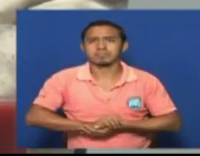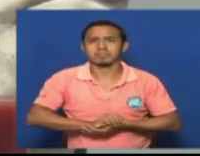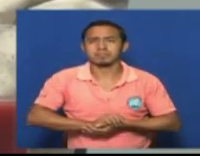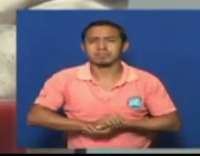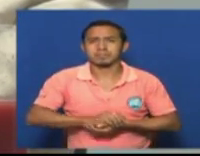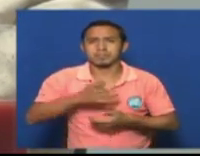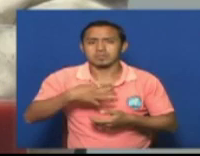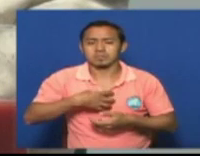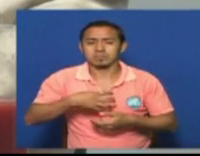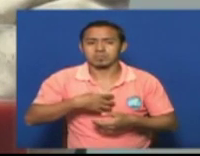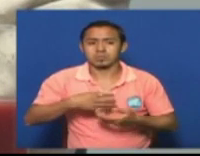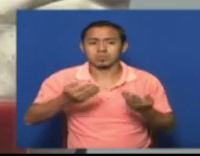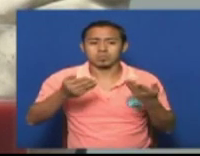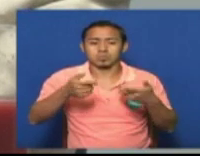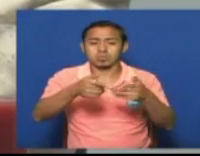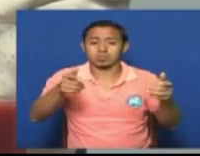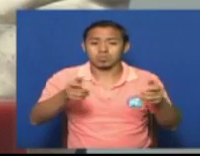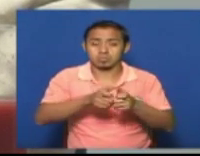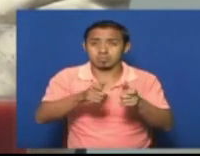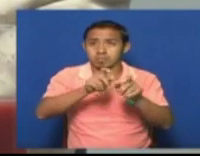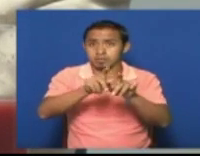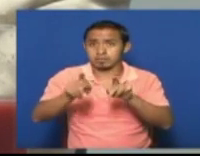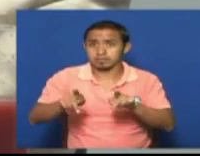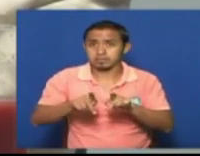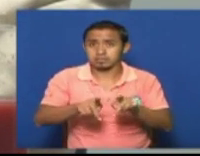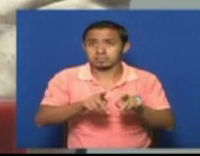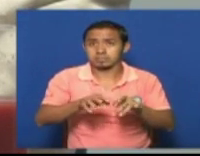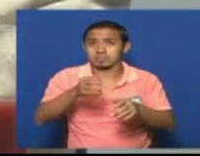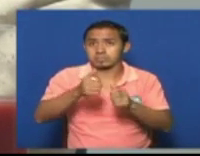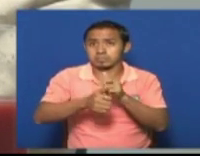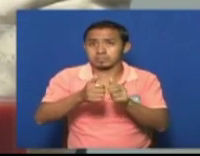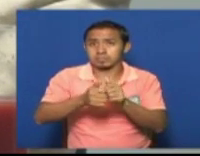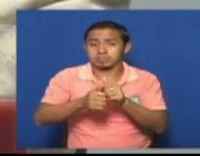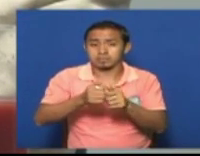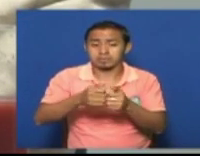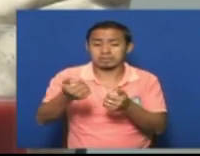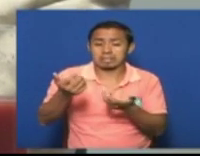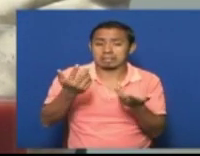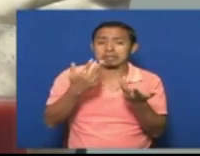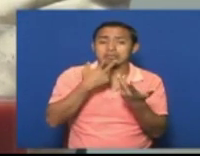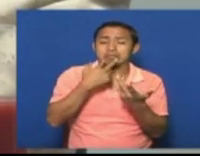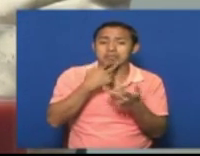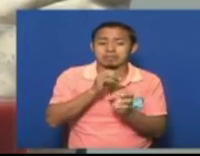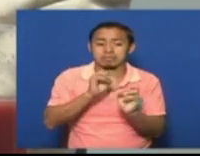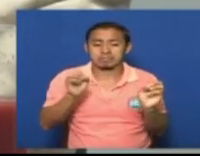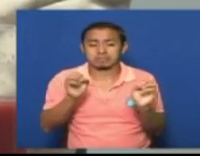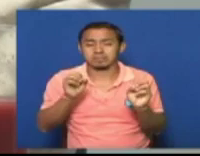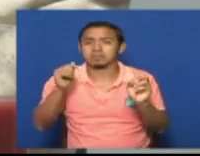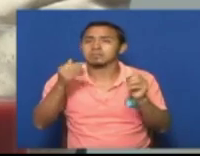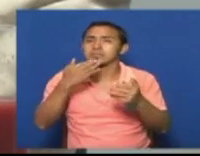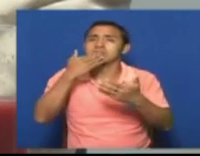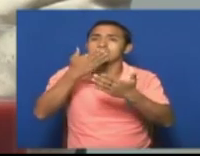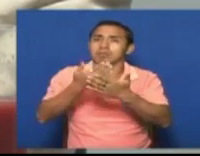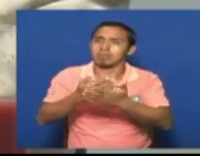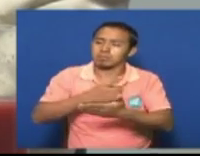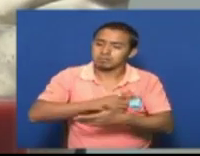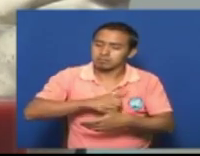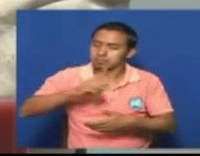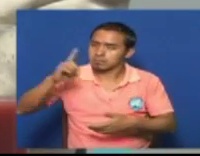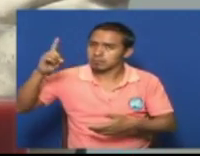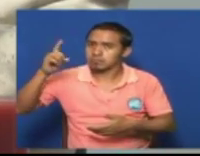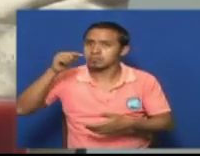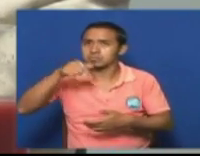sometan digamos a grupos poblacionales a una situación de inseguridad gracias a dios' en nicaragua lo